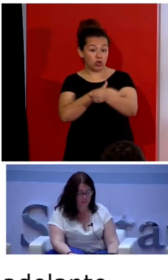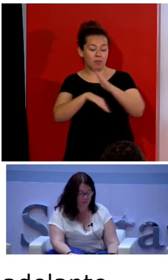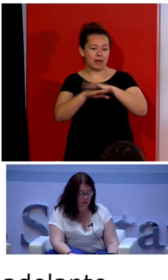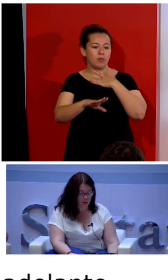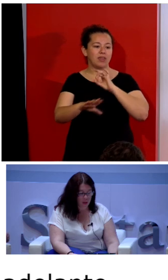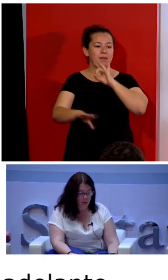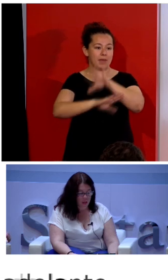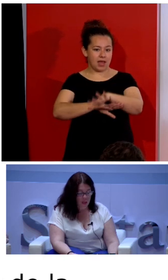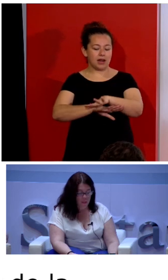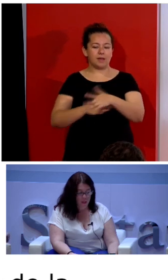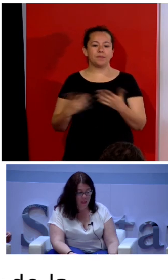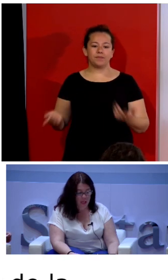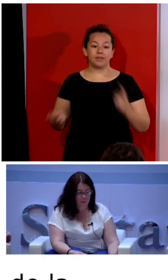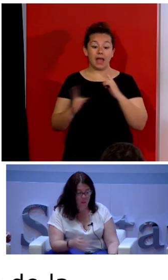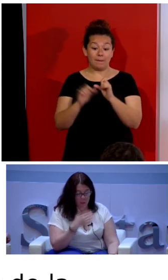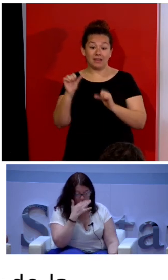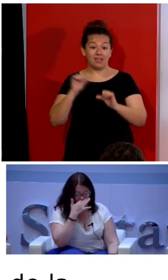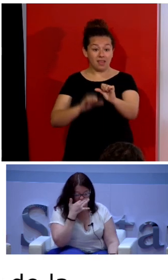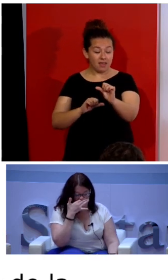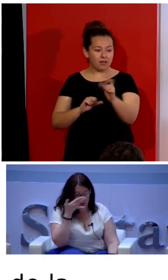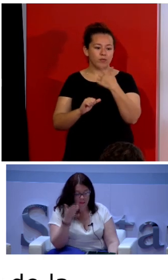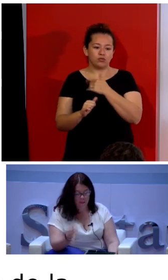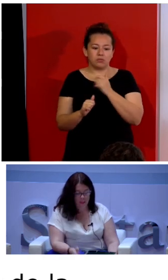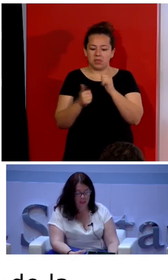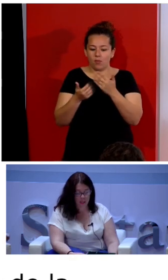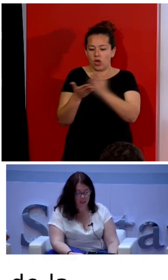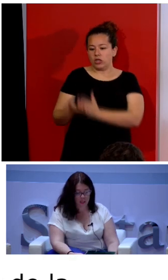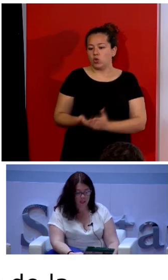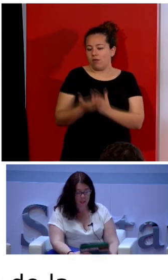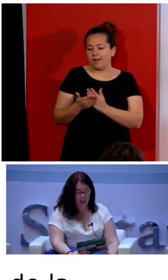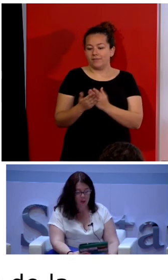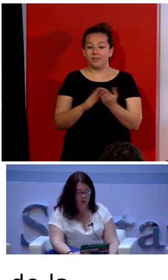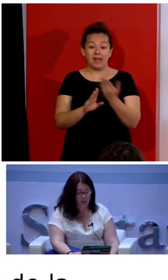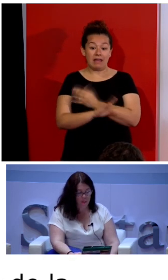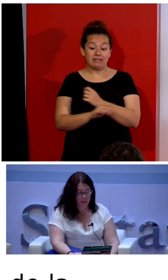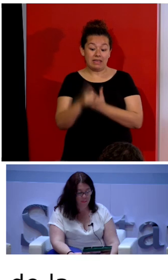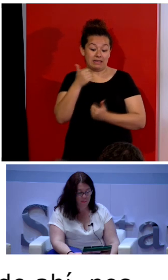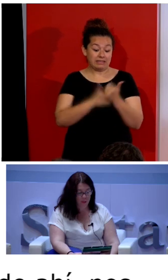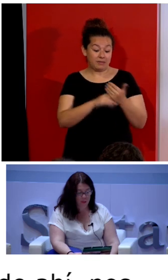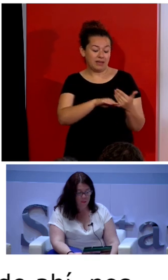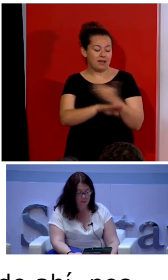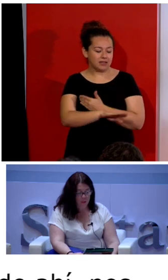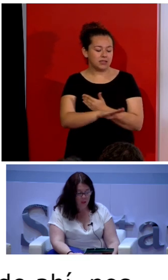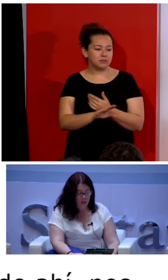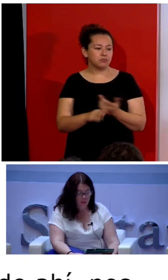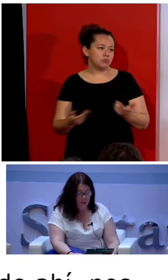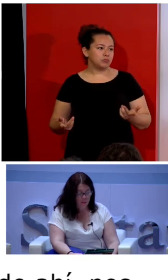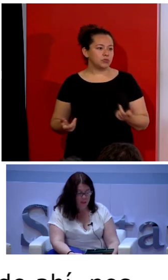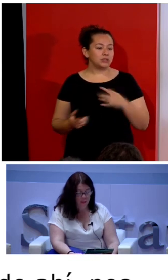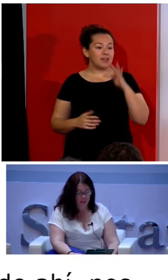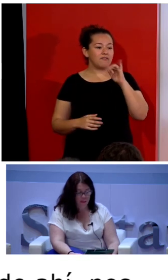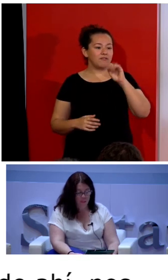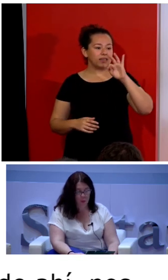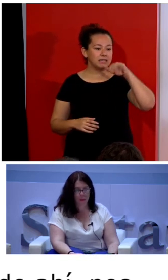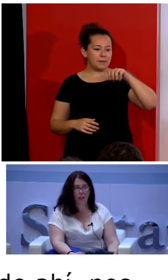enviarla. Y a partir de ahí pues nos pusimos a estudiar y antes de que se acercaran los exámenes, Fátima